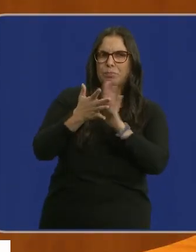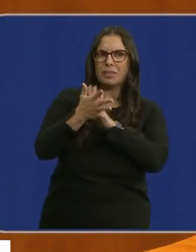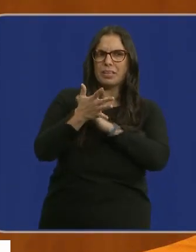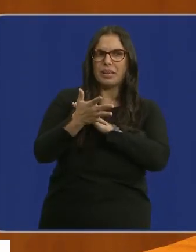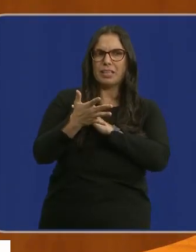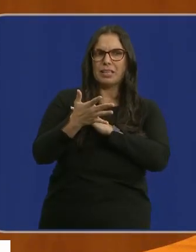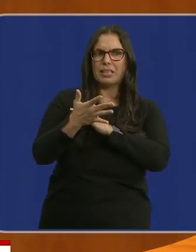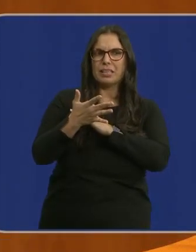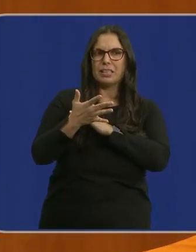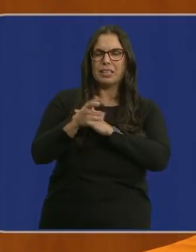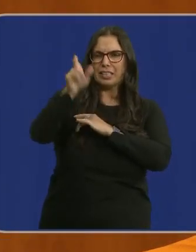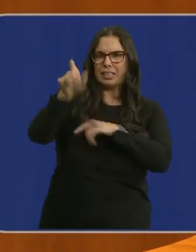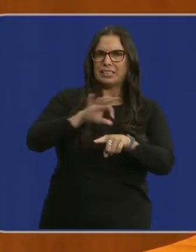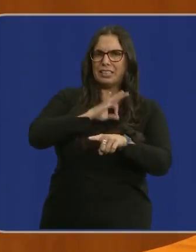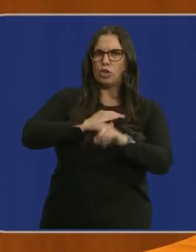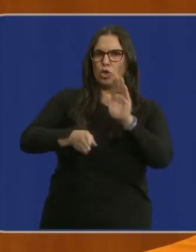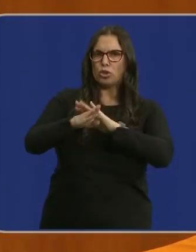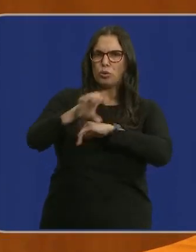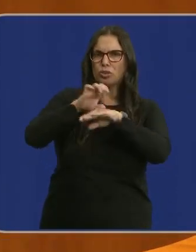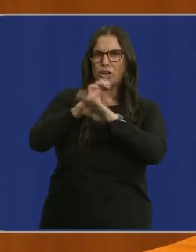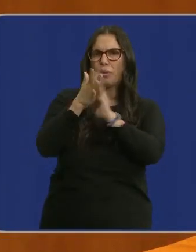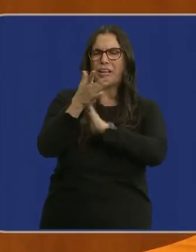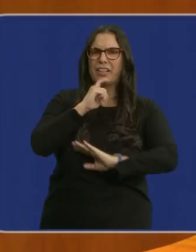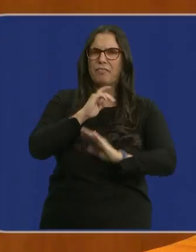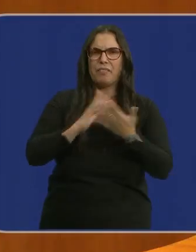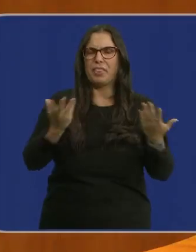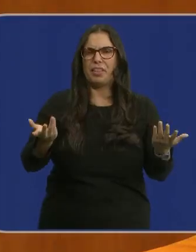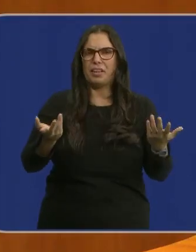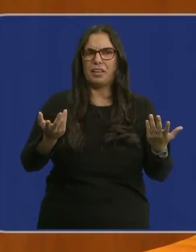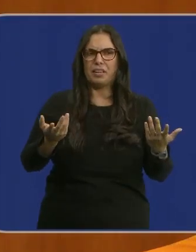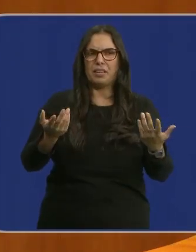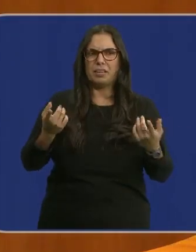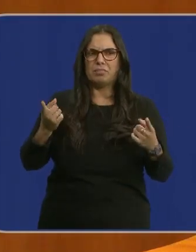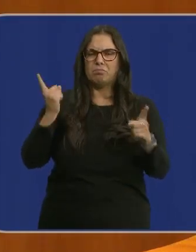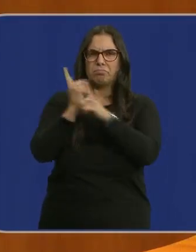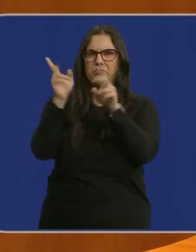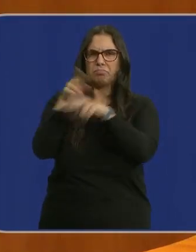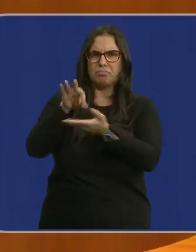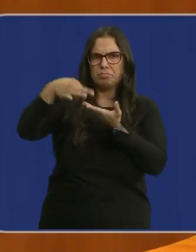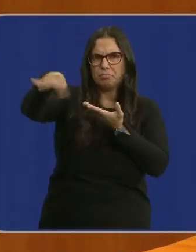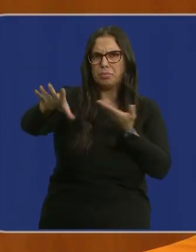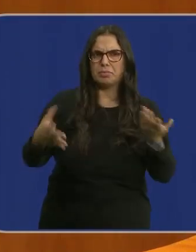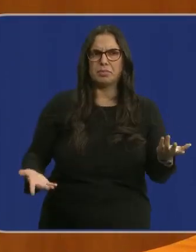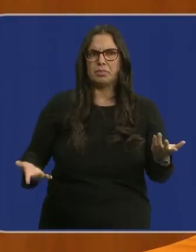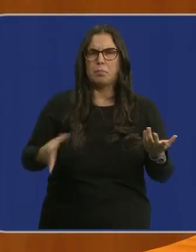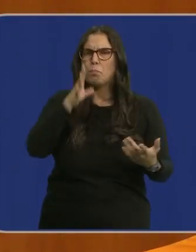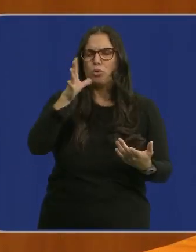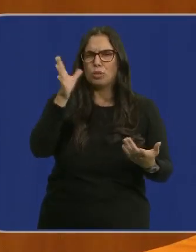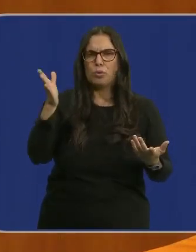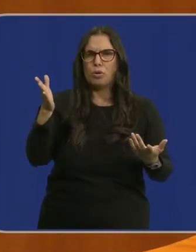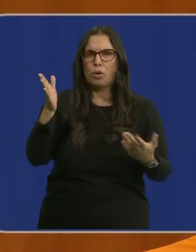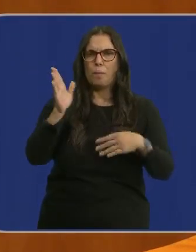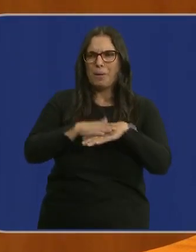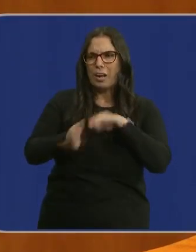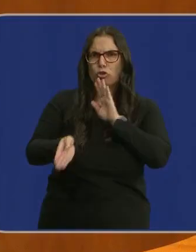la necesidad de que este señor se quede como consejero que de que sea cesado. Creo que no hay una sola razón